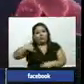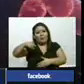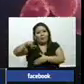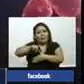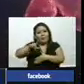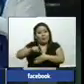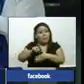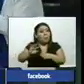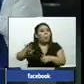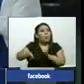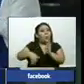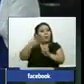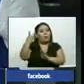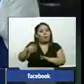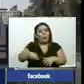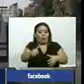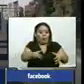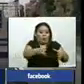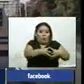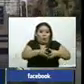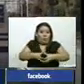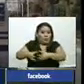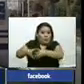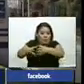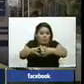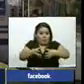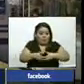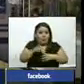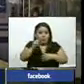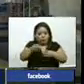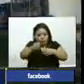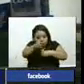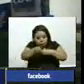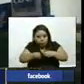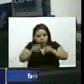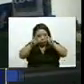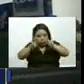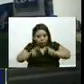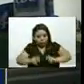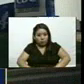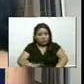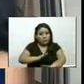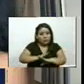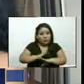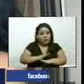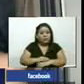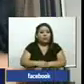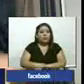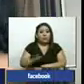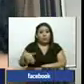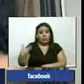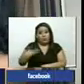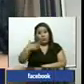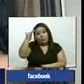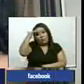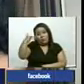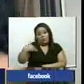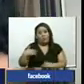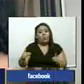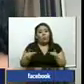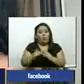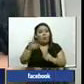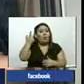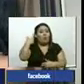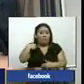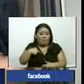es 4 veces mayor a otros grupos demográficos, según el Centro para el Control y la Prevención de Enfermedades. Como mujeres, como muchos hombres, llegan